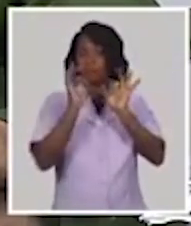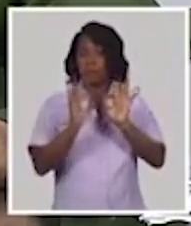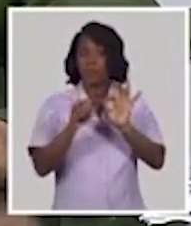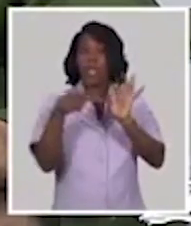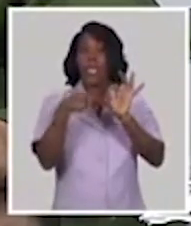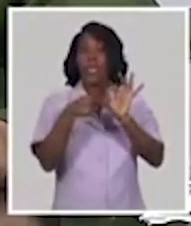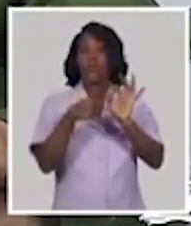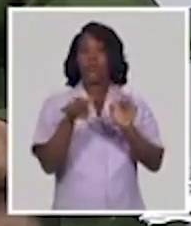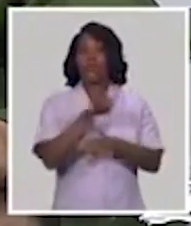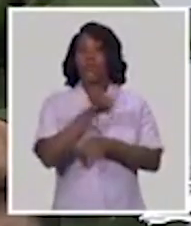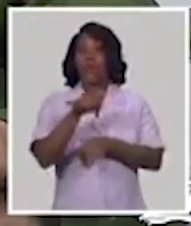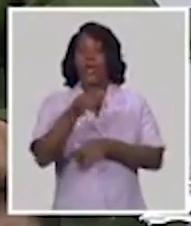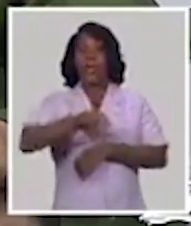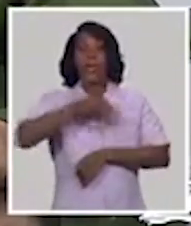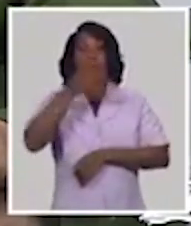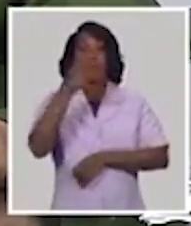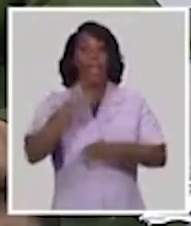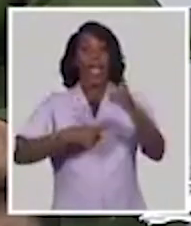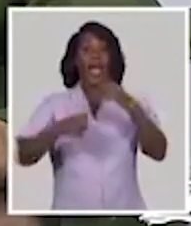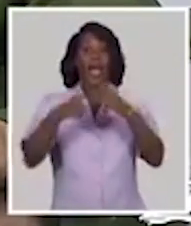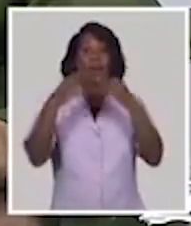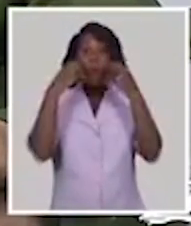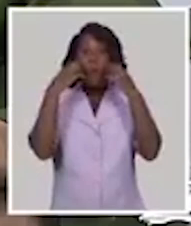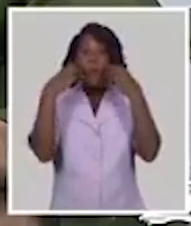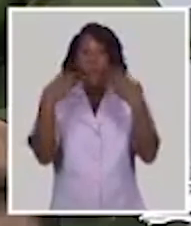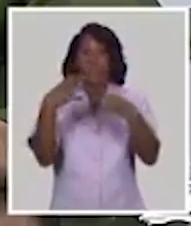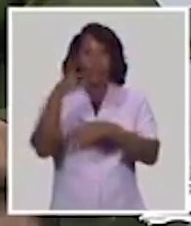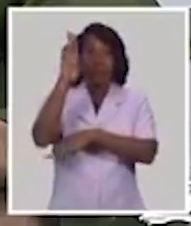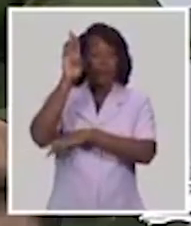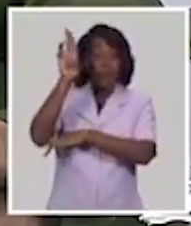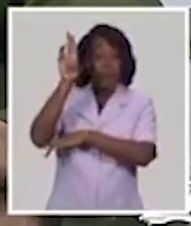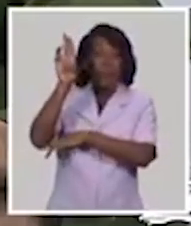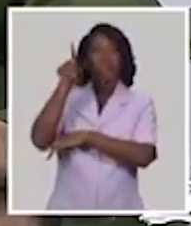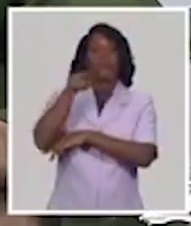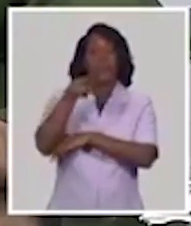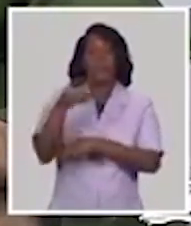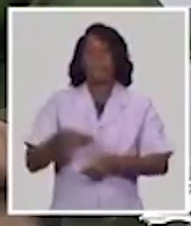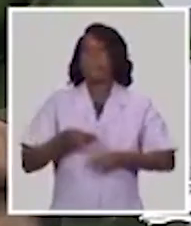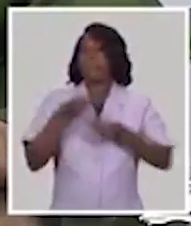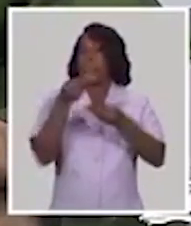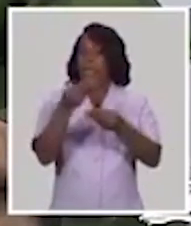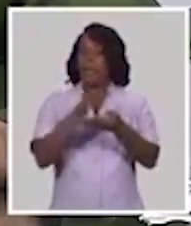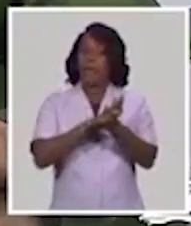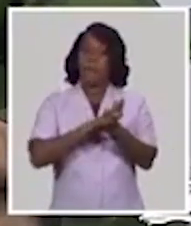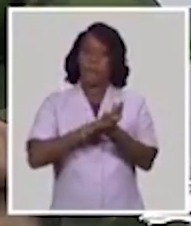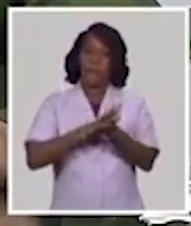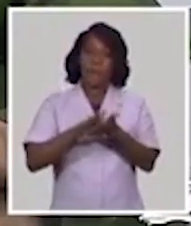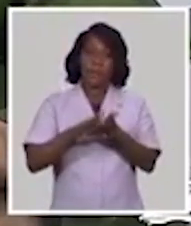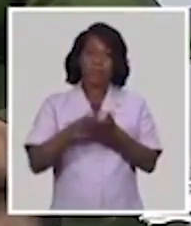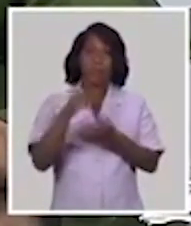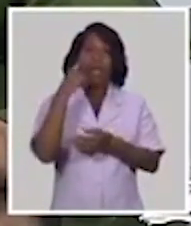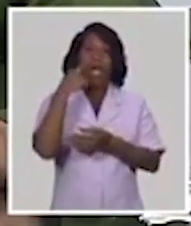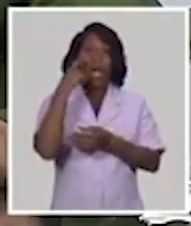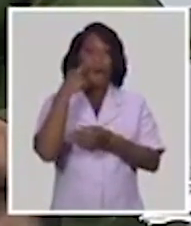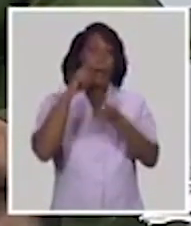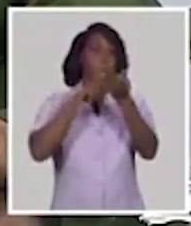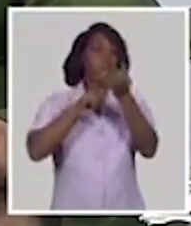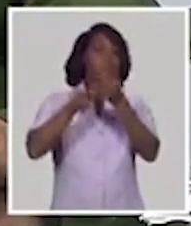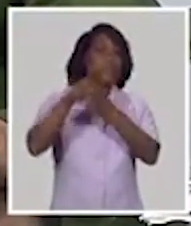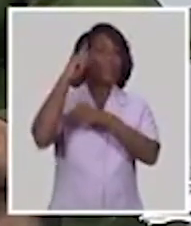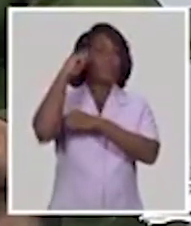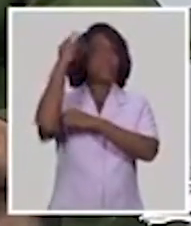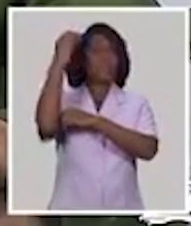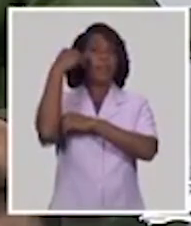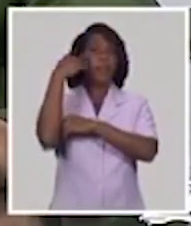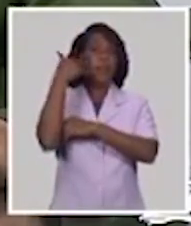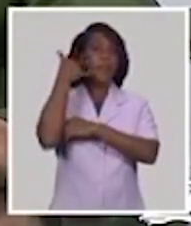excepcionales. Llamamos la atención en este sentido y se han hecho las coordinaciones con el resto de las provincias para actuar